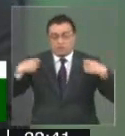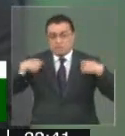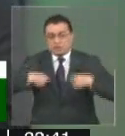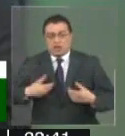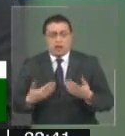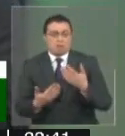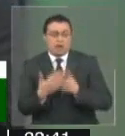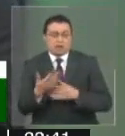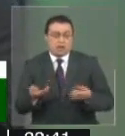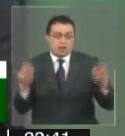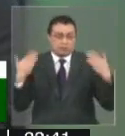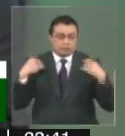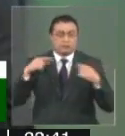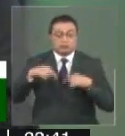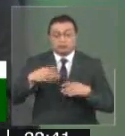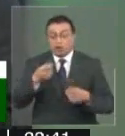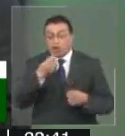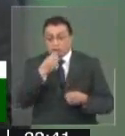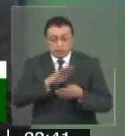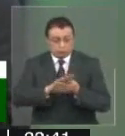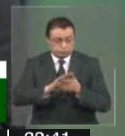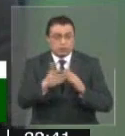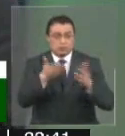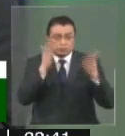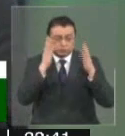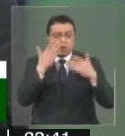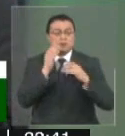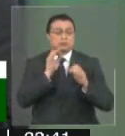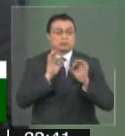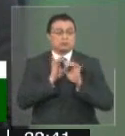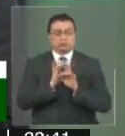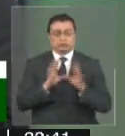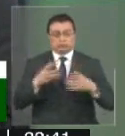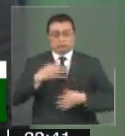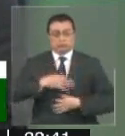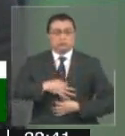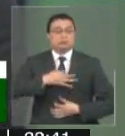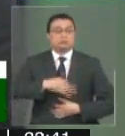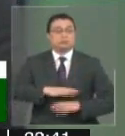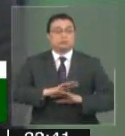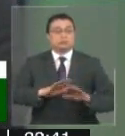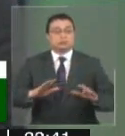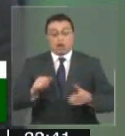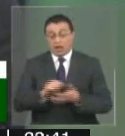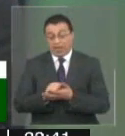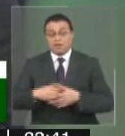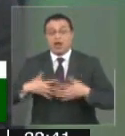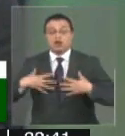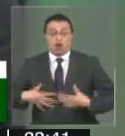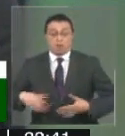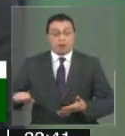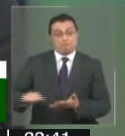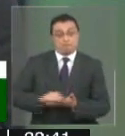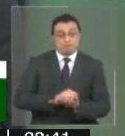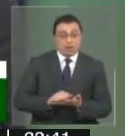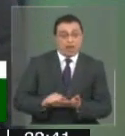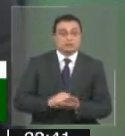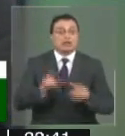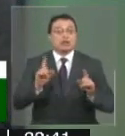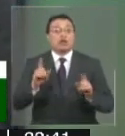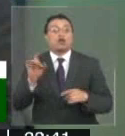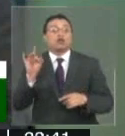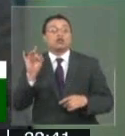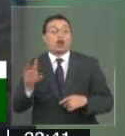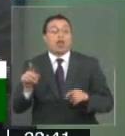la mañana para empezar el servicio, lavarse, prepararse y lavar su ropa, plancharla también, y no